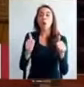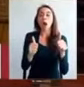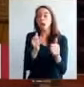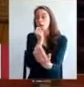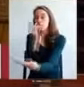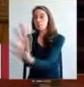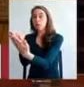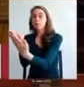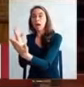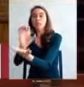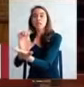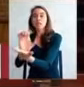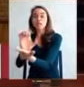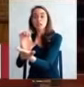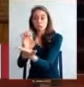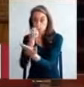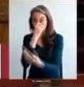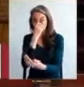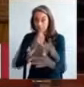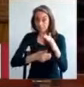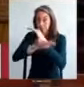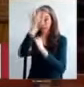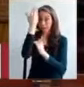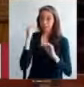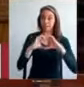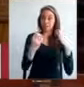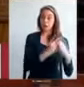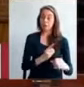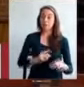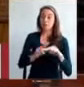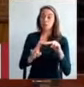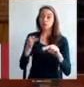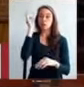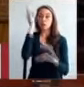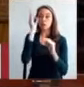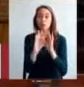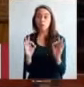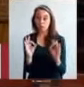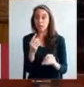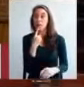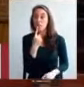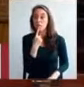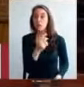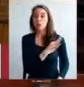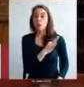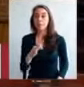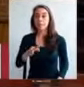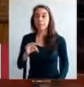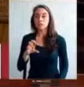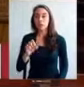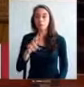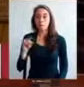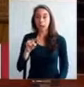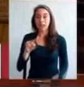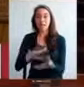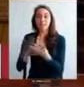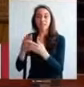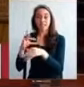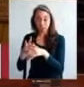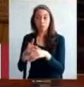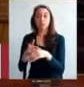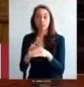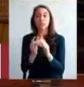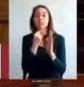estado cuando tuvimos la sesión especial se comprometió el ministro parís a poder